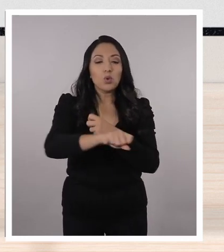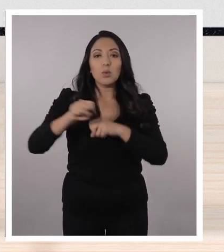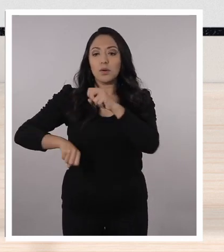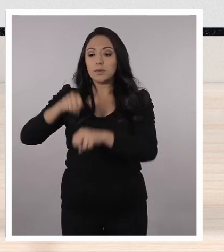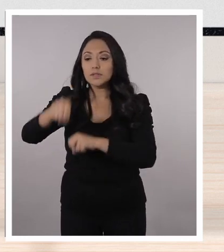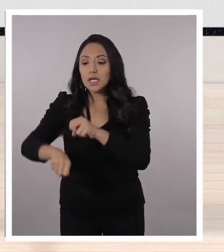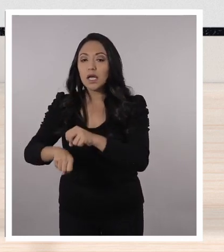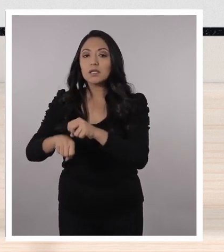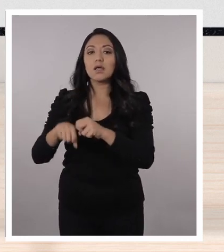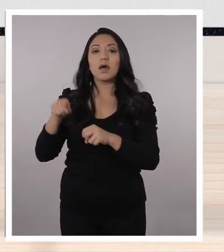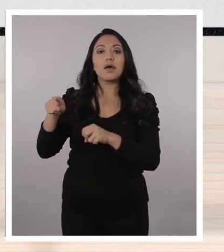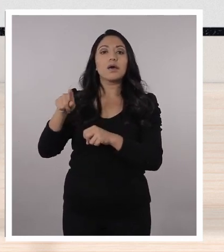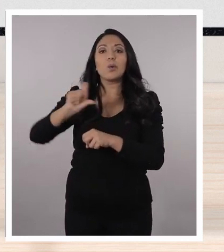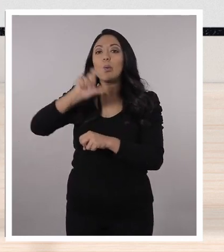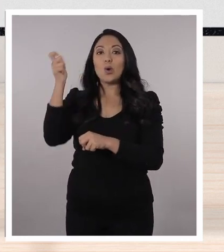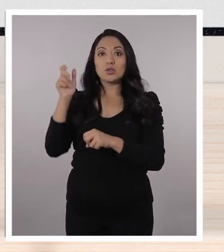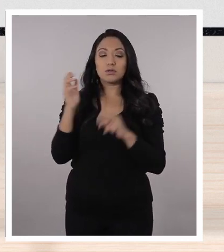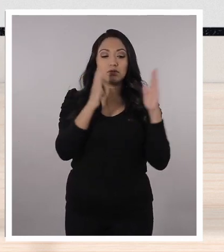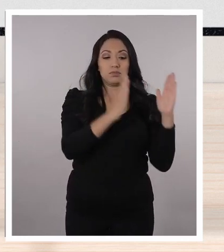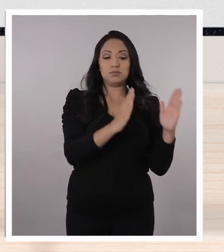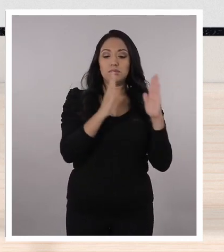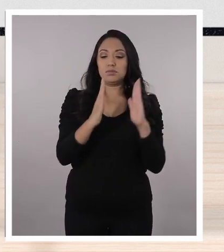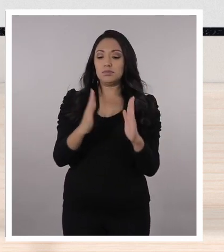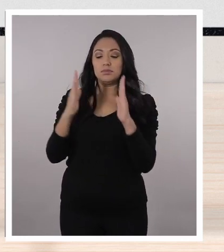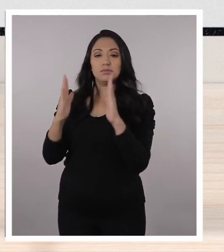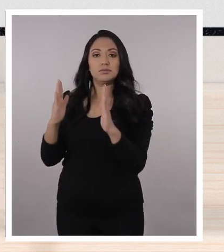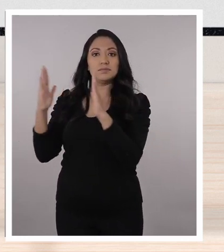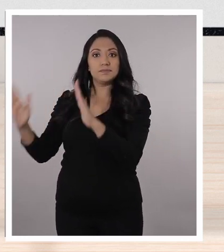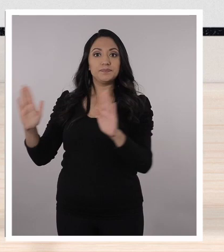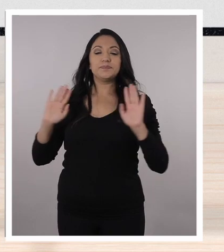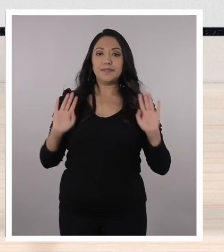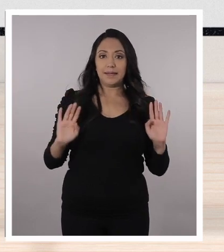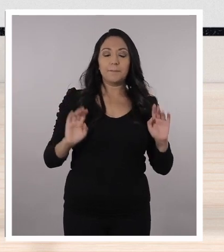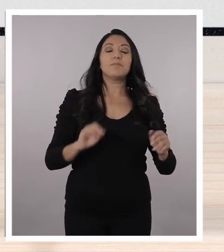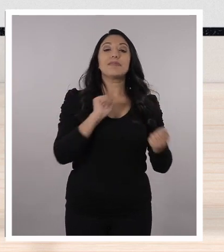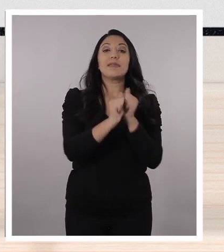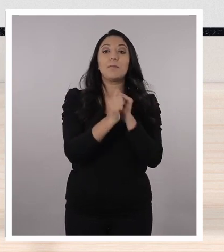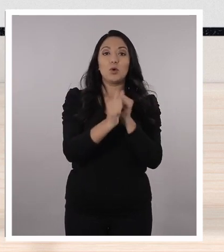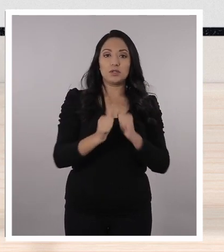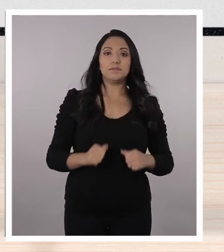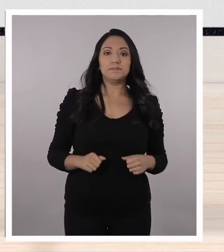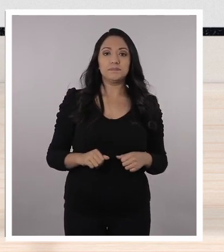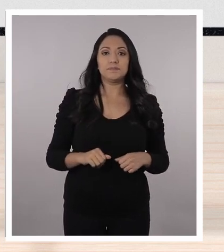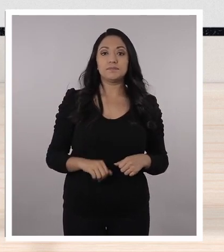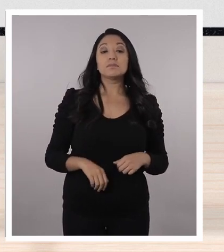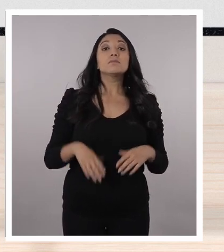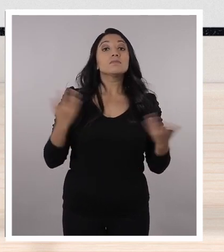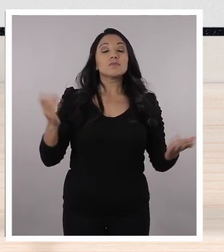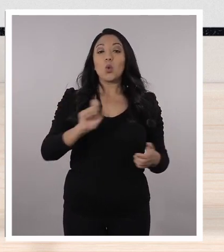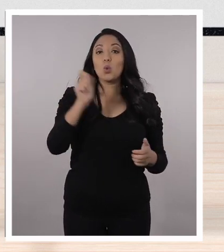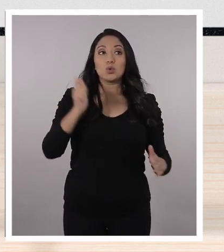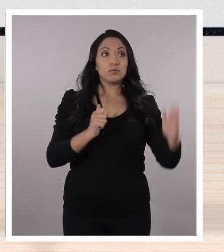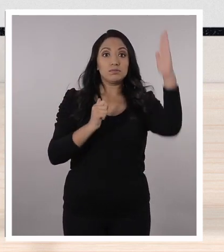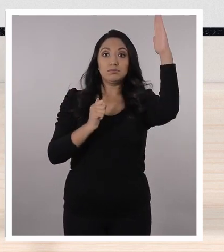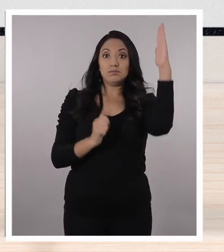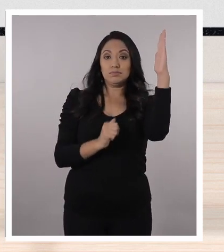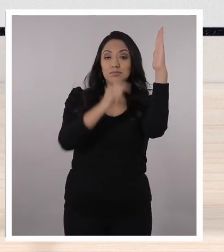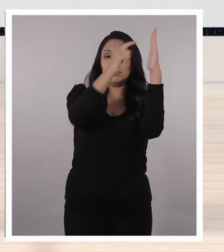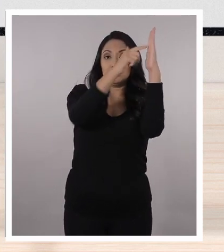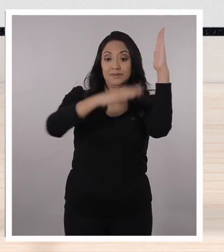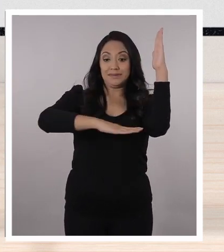el fútbol, el ciclismo y el ecuavóley son categorías de mi variable grande de investigación. En cambio, en el